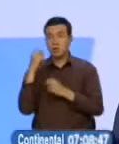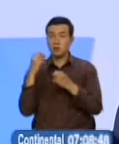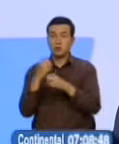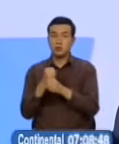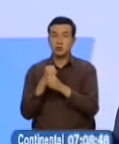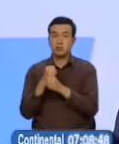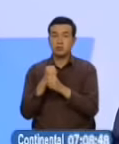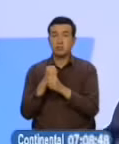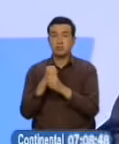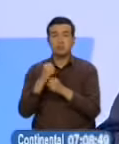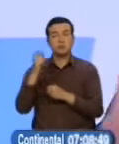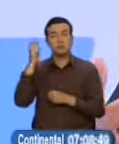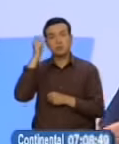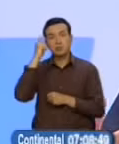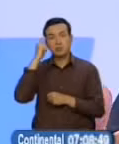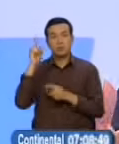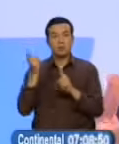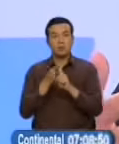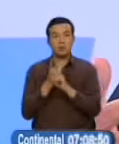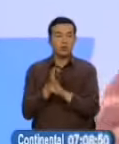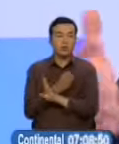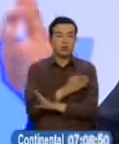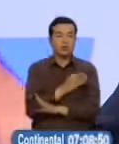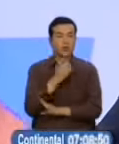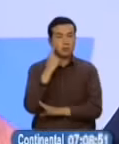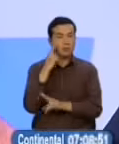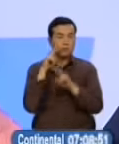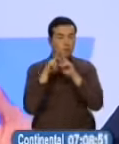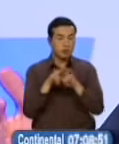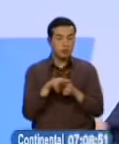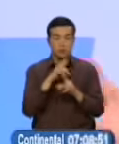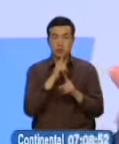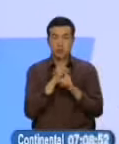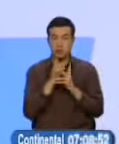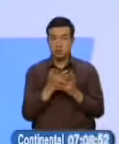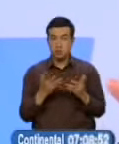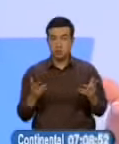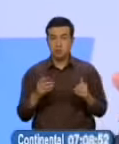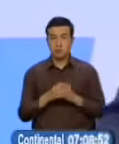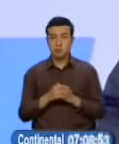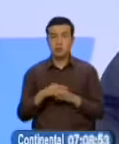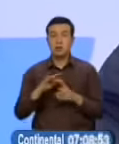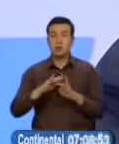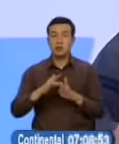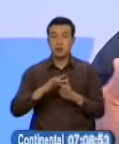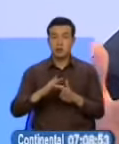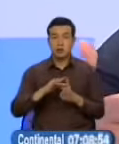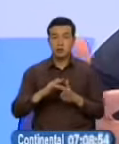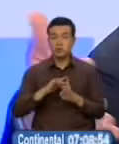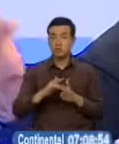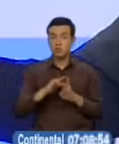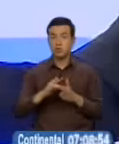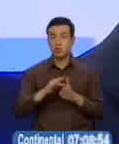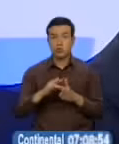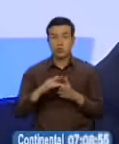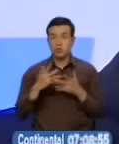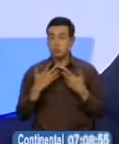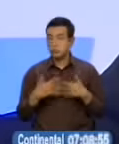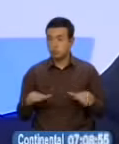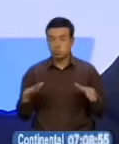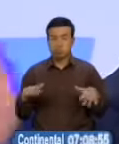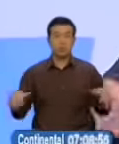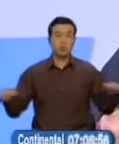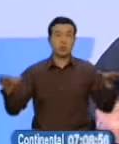seguros, deberíamos verificar si es que efectivamente un riesgo que está absolutamente disperso entre